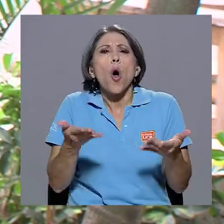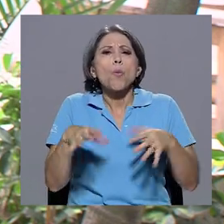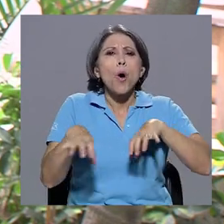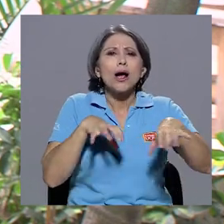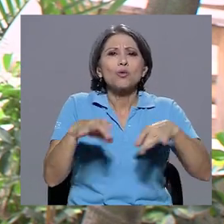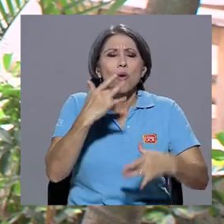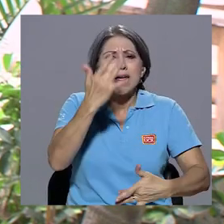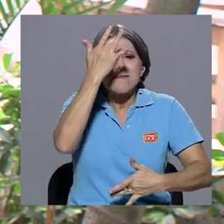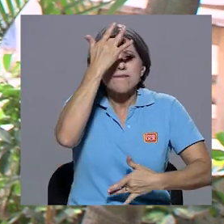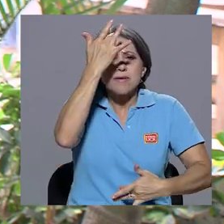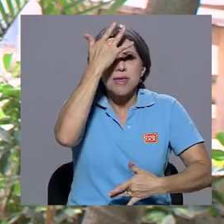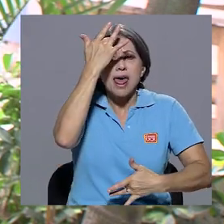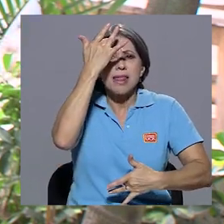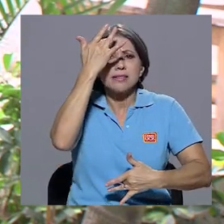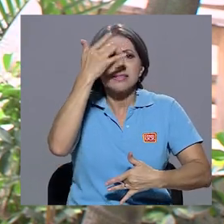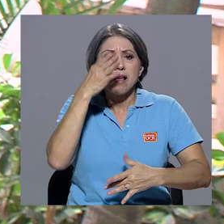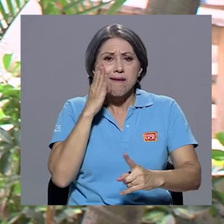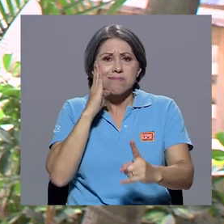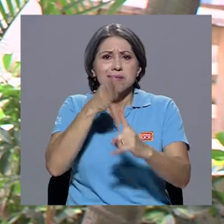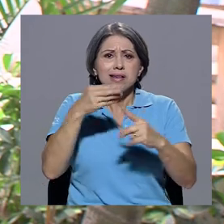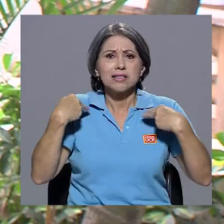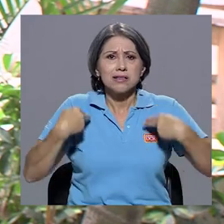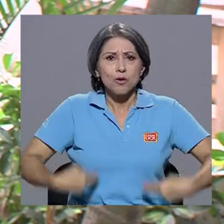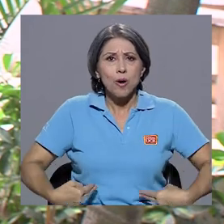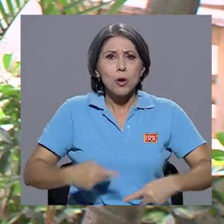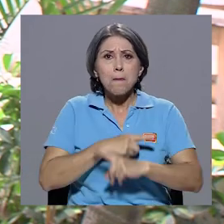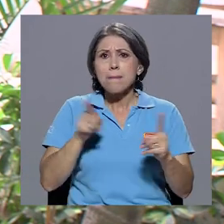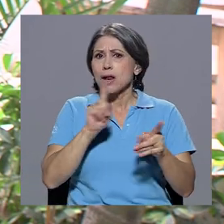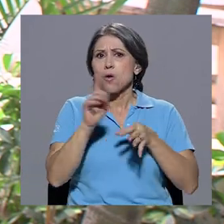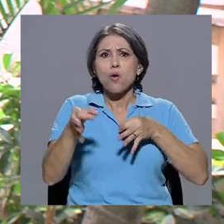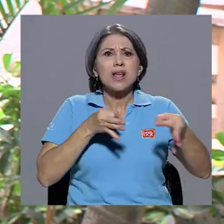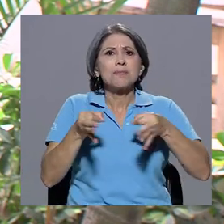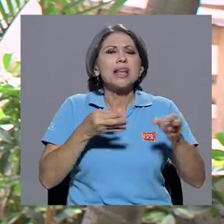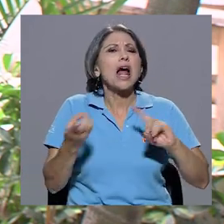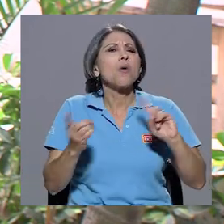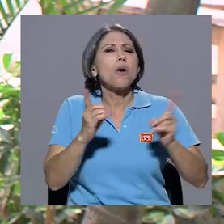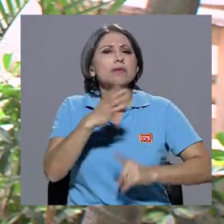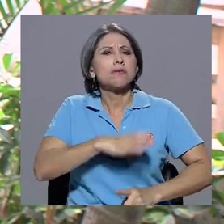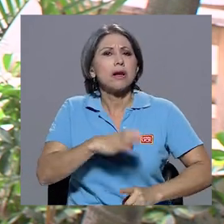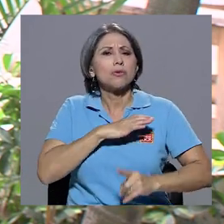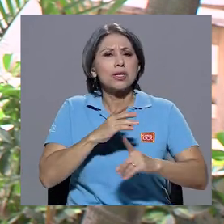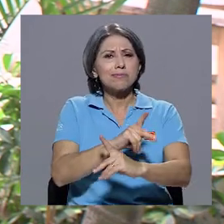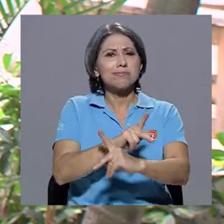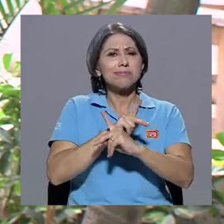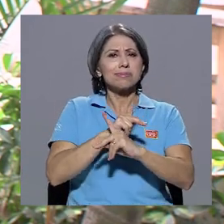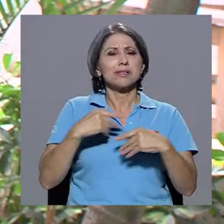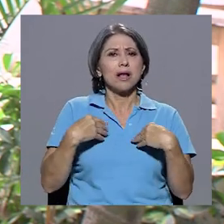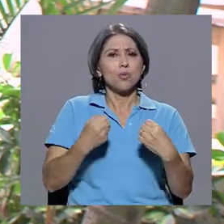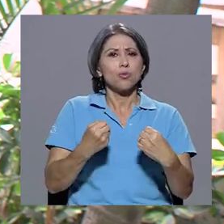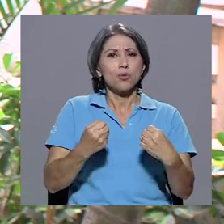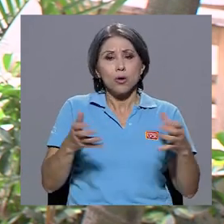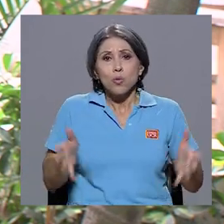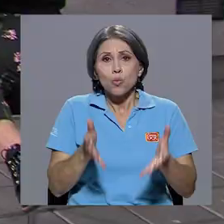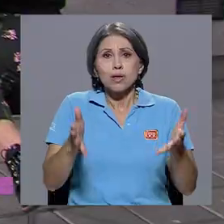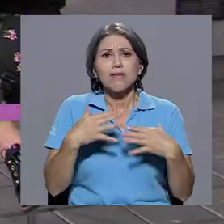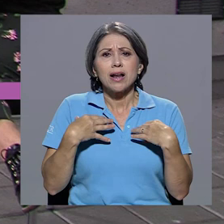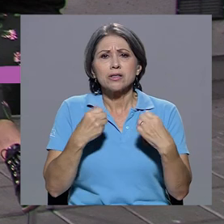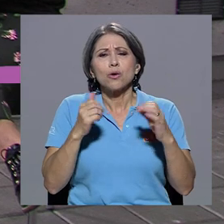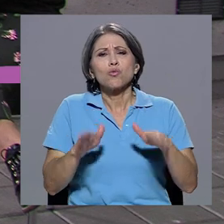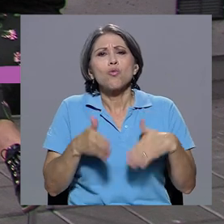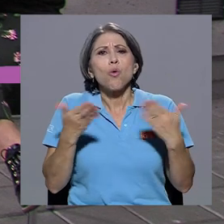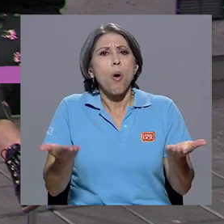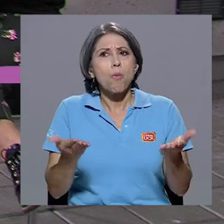humano, pero no nos explican demasiado cuáles son los factores protectores de la salud o cómo en realidad cultivar la salud. Y algo